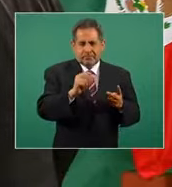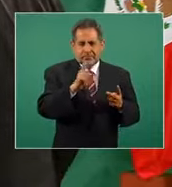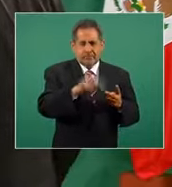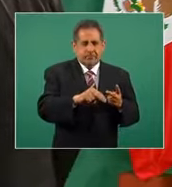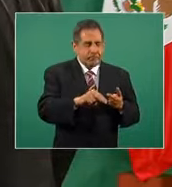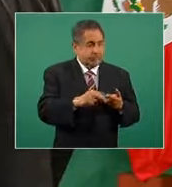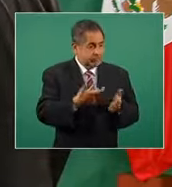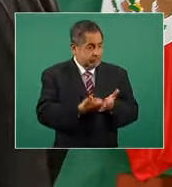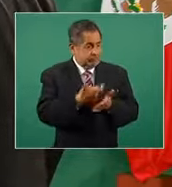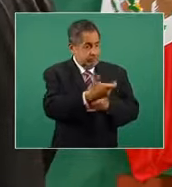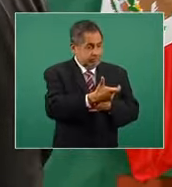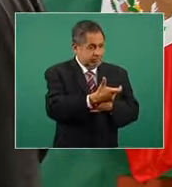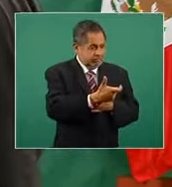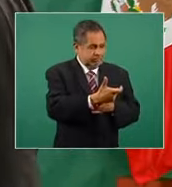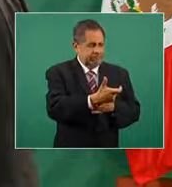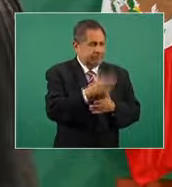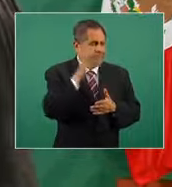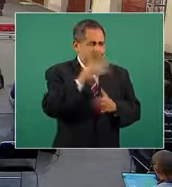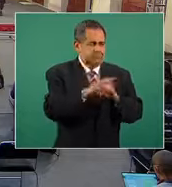alcanzaría para